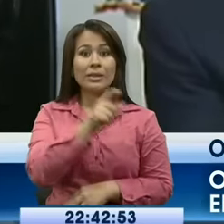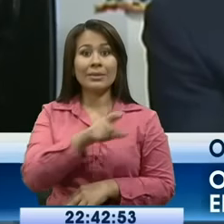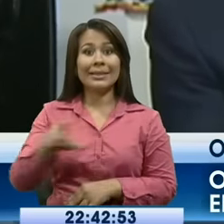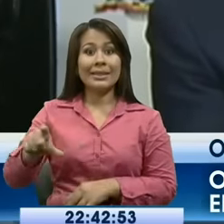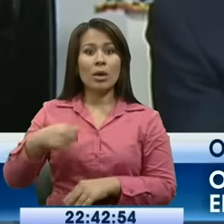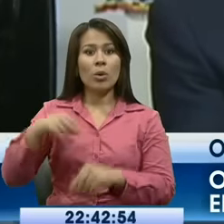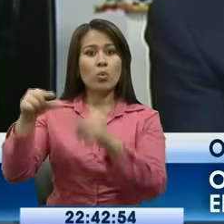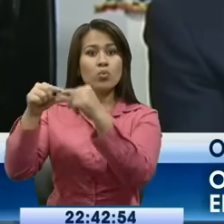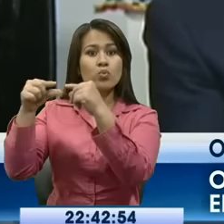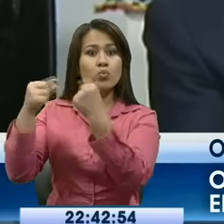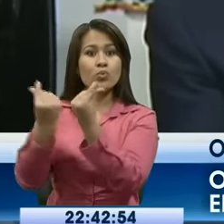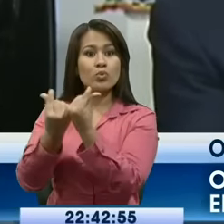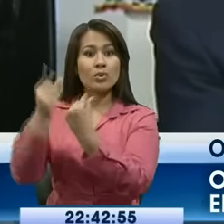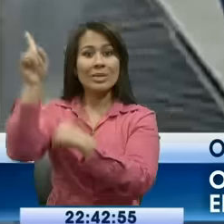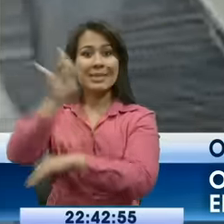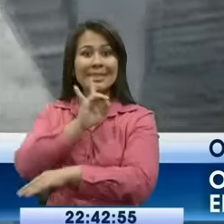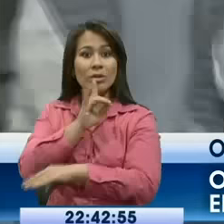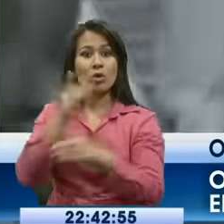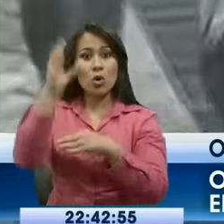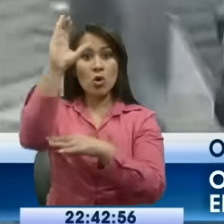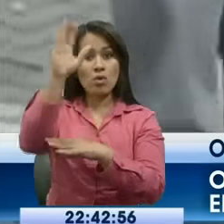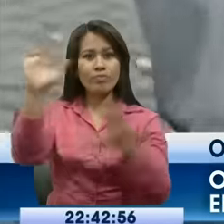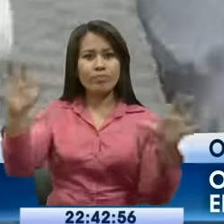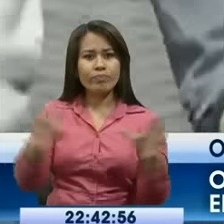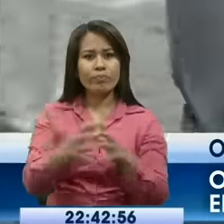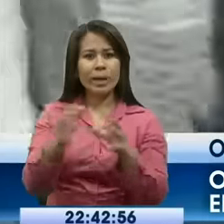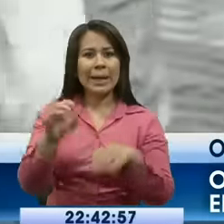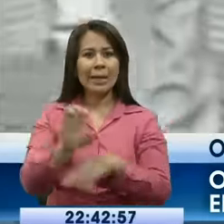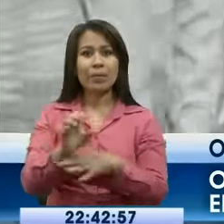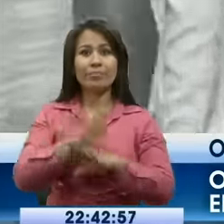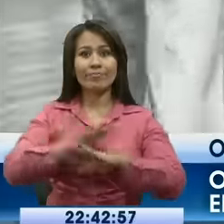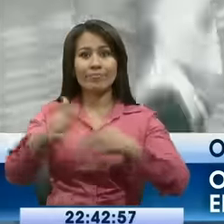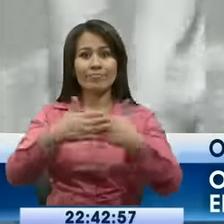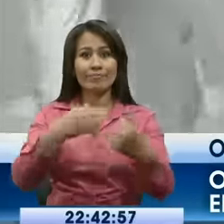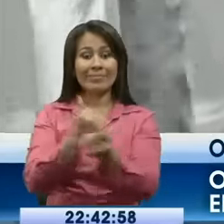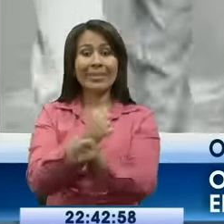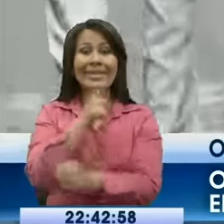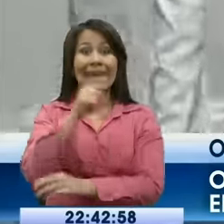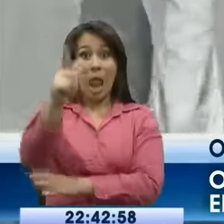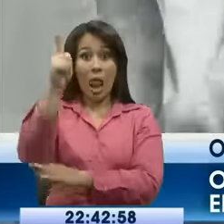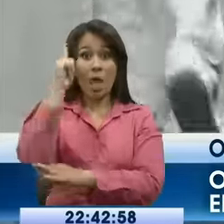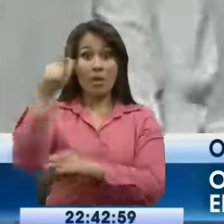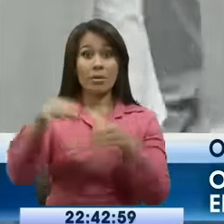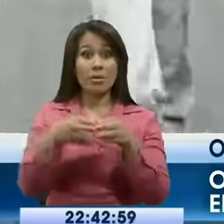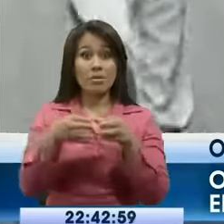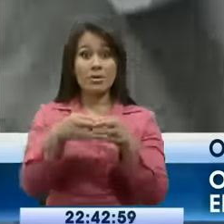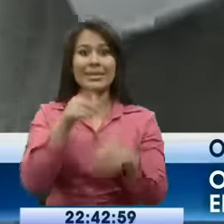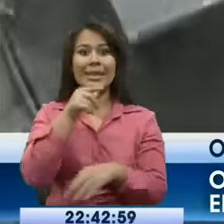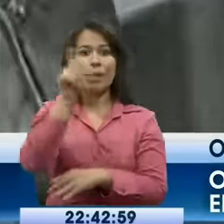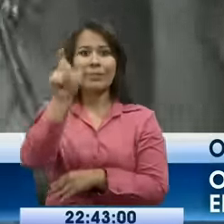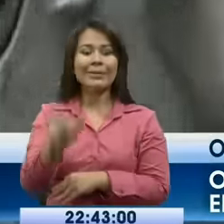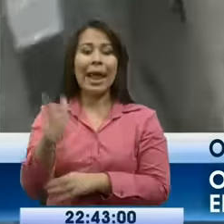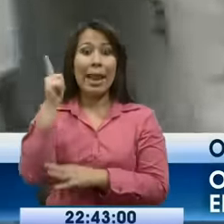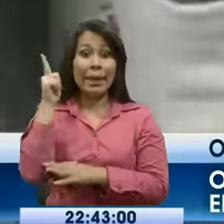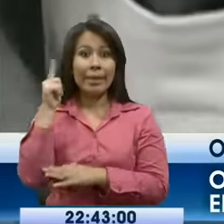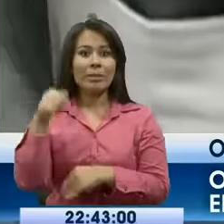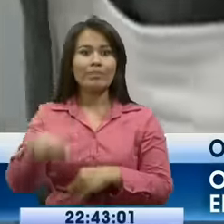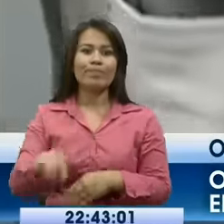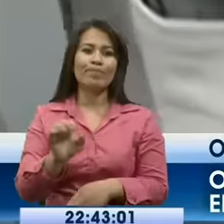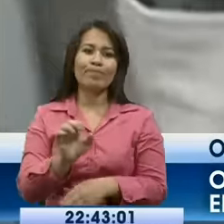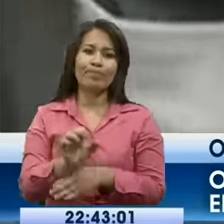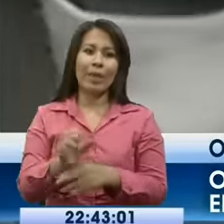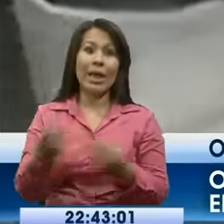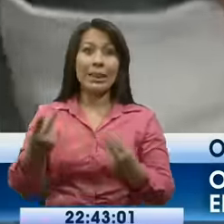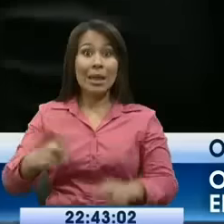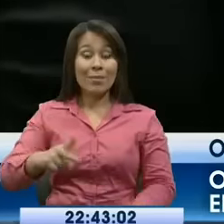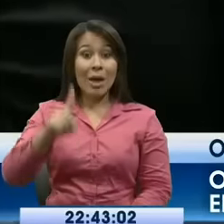Unidos y una red también en Colombia. Entre los detenidos se encuentran el líder de la organización de nacionalidad ecuatoriana y un oficial de la